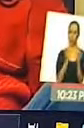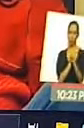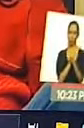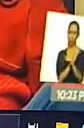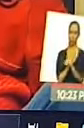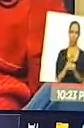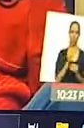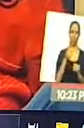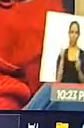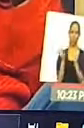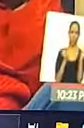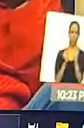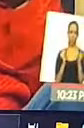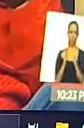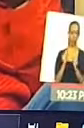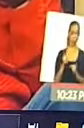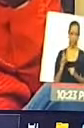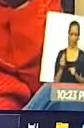hubo una discusión fuera de tono, no.